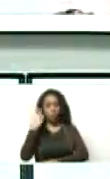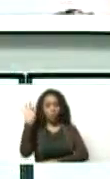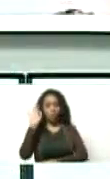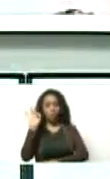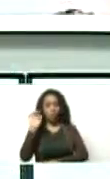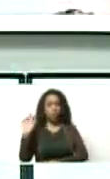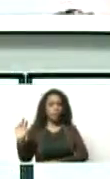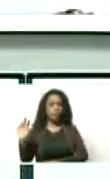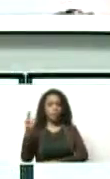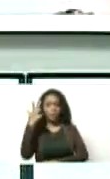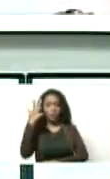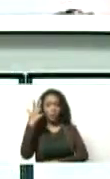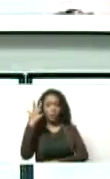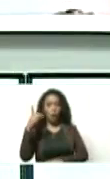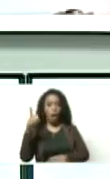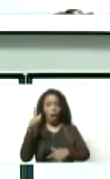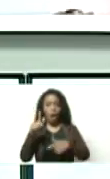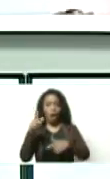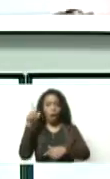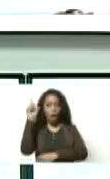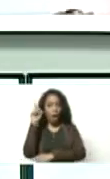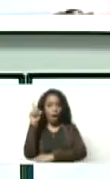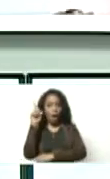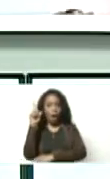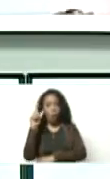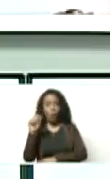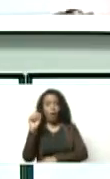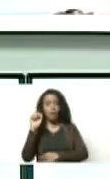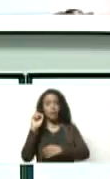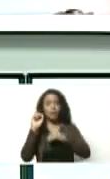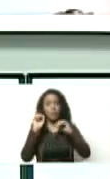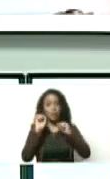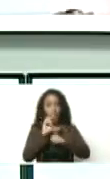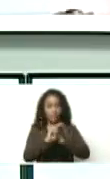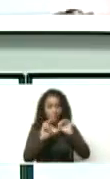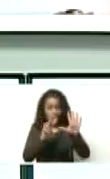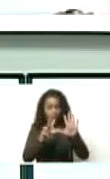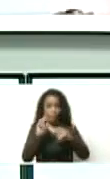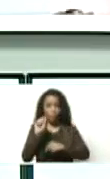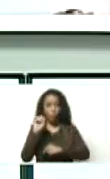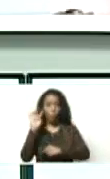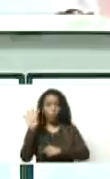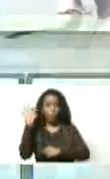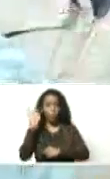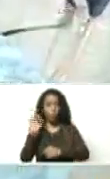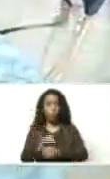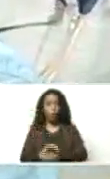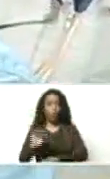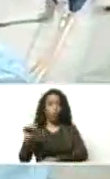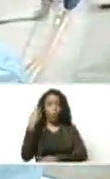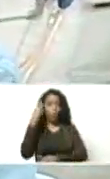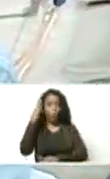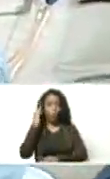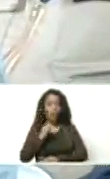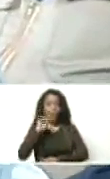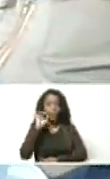El tercero, Lara, con el 7.4%. El cuarto, Bolívar, con